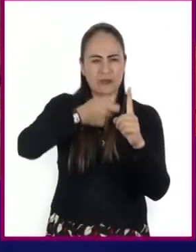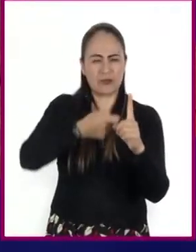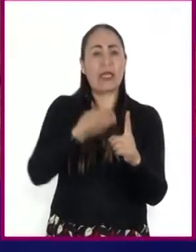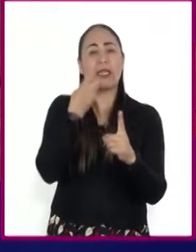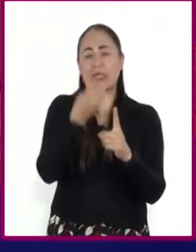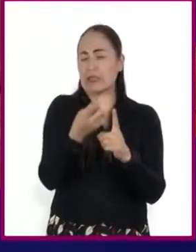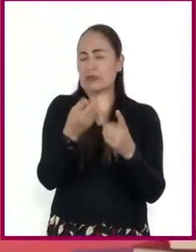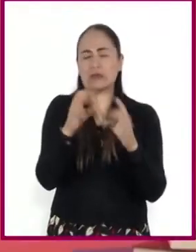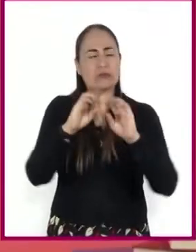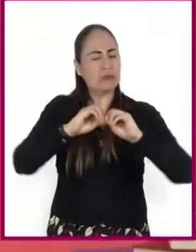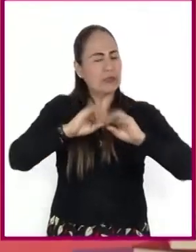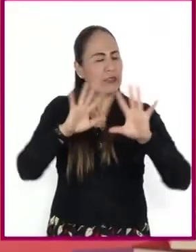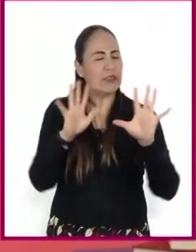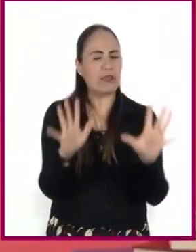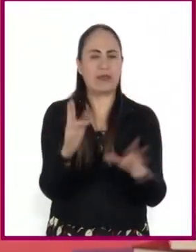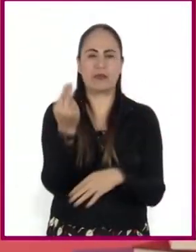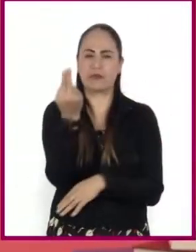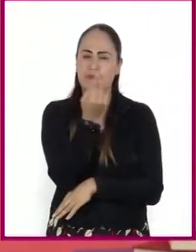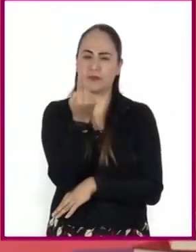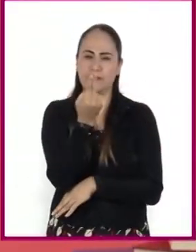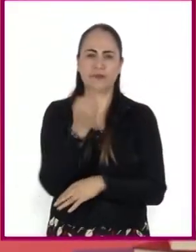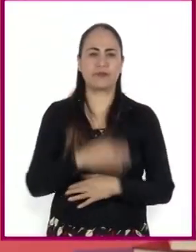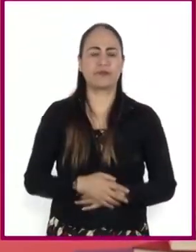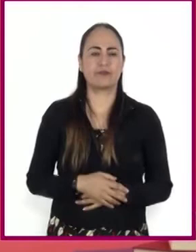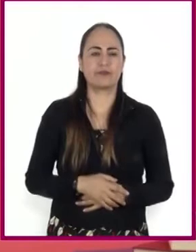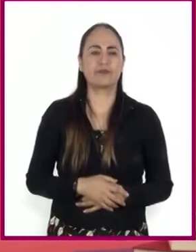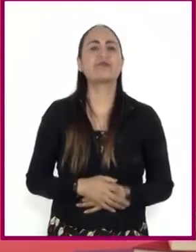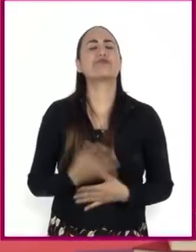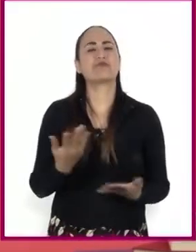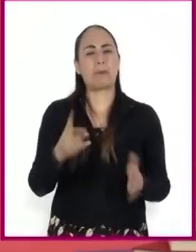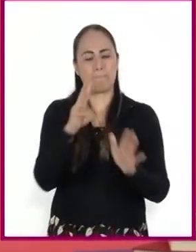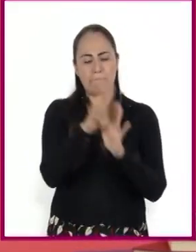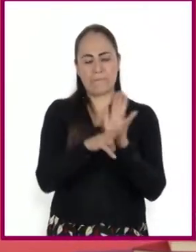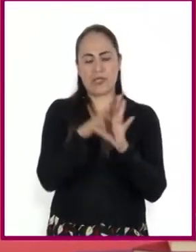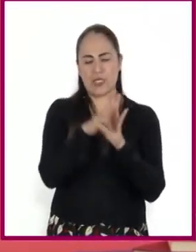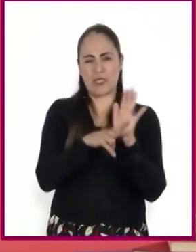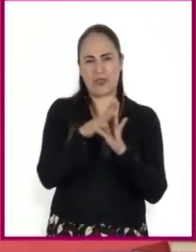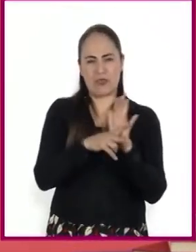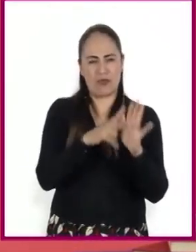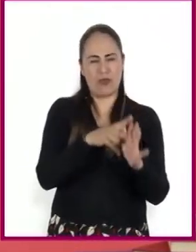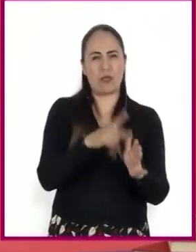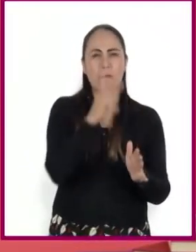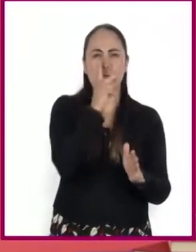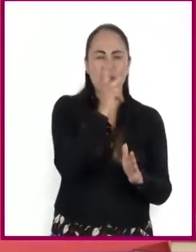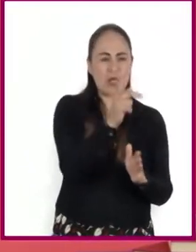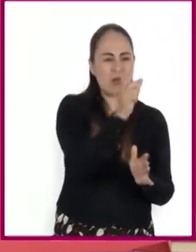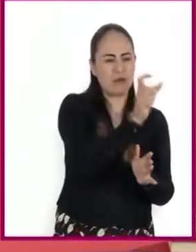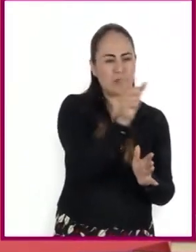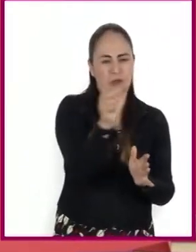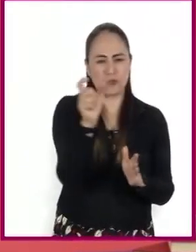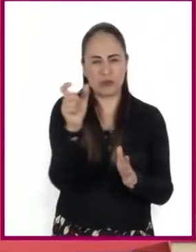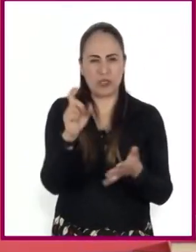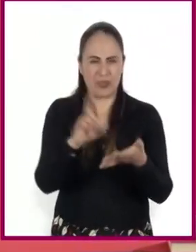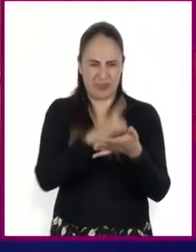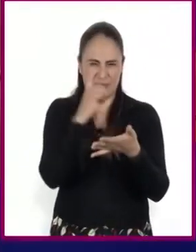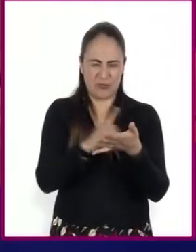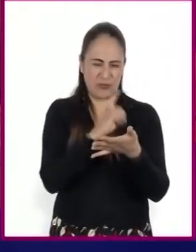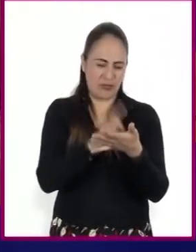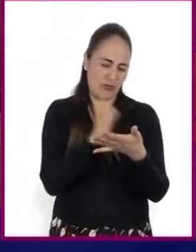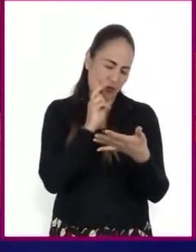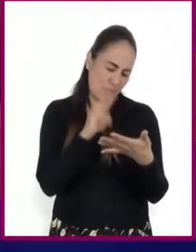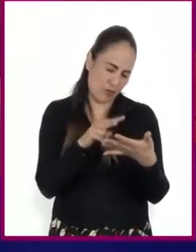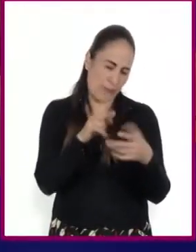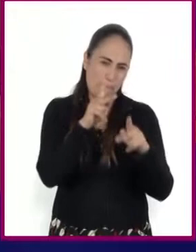sea posible. Por eso en el video nos mencionan los elementos que conforman las definiciones en los diccionarios. Así